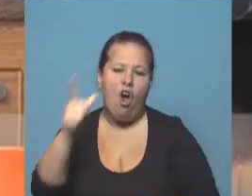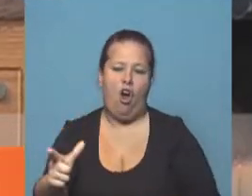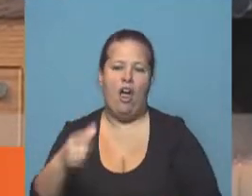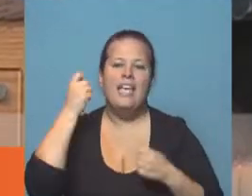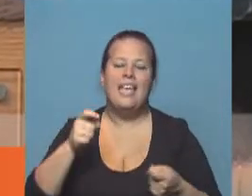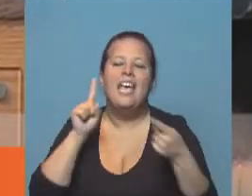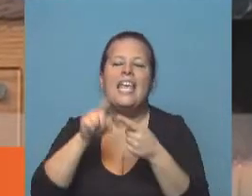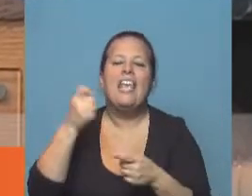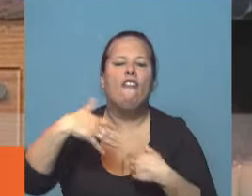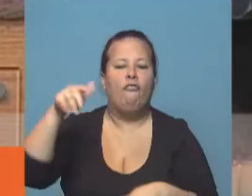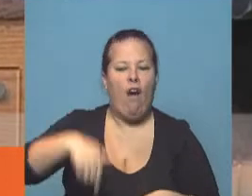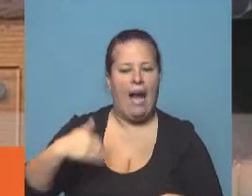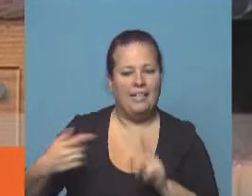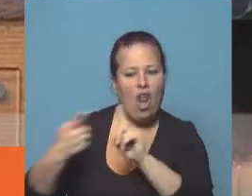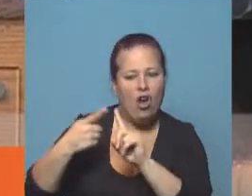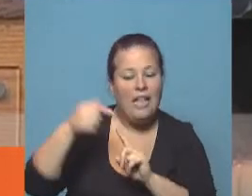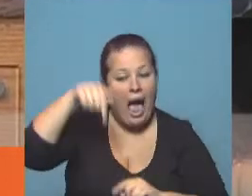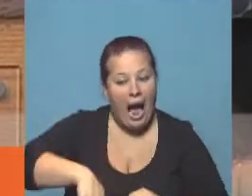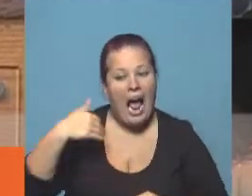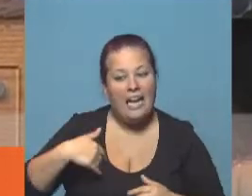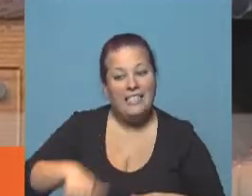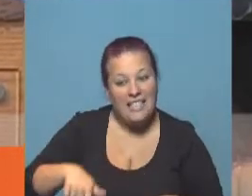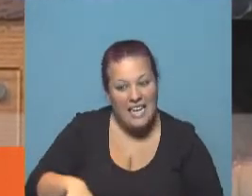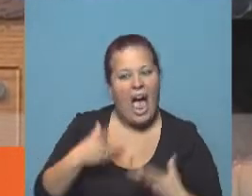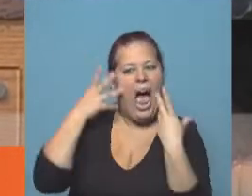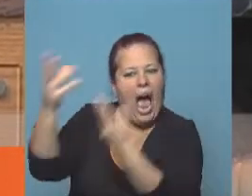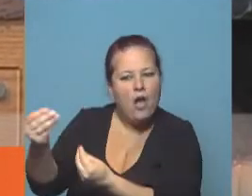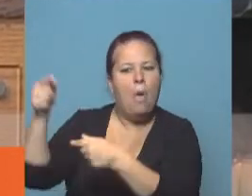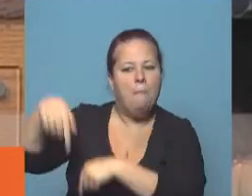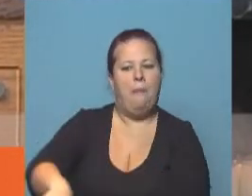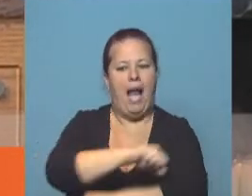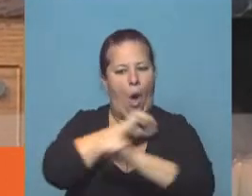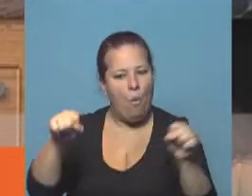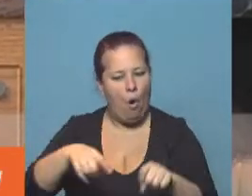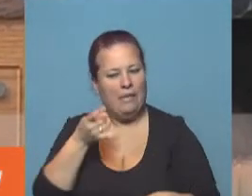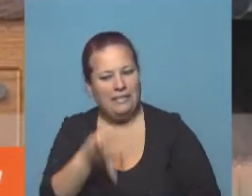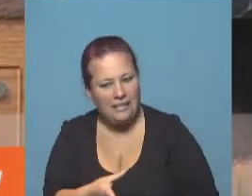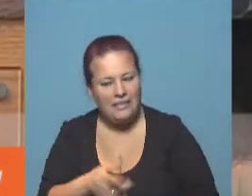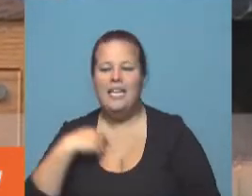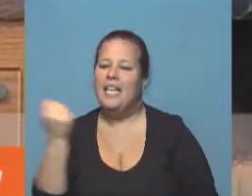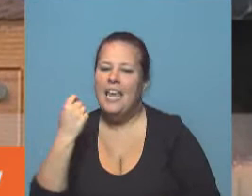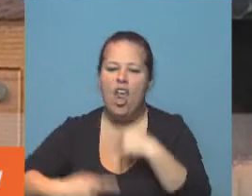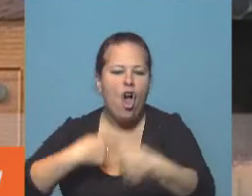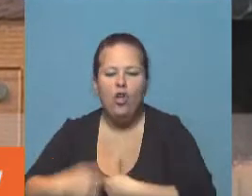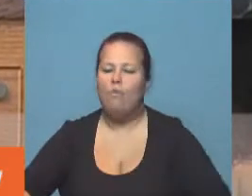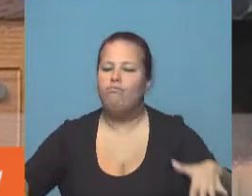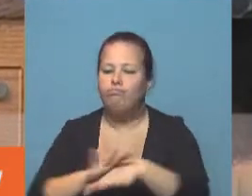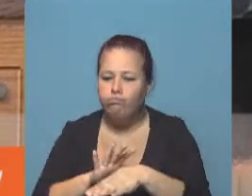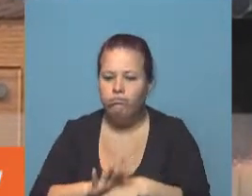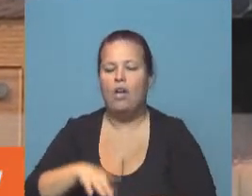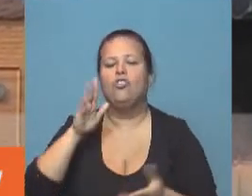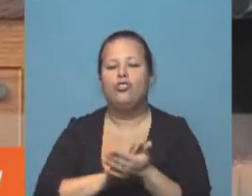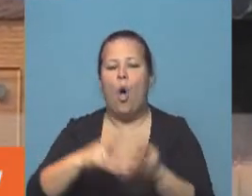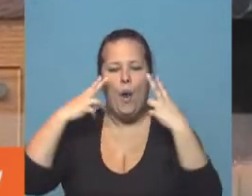la colección local, a los que aquí, en suelo argentino, ayudaron a los terroristas. Queremos avances concretos en